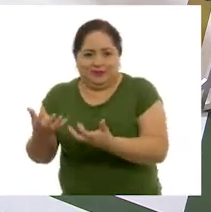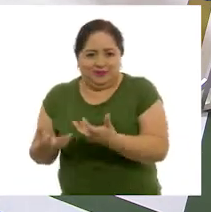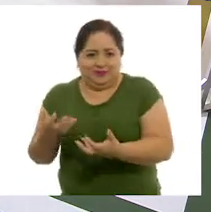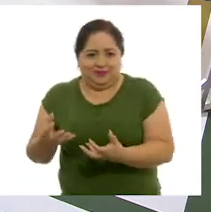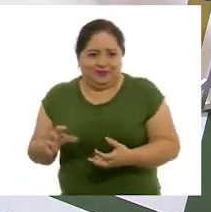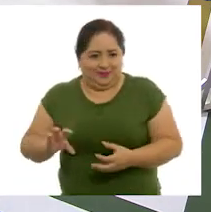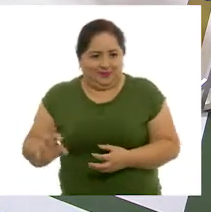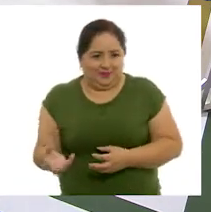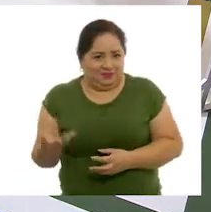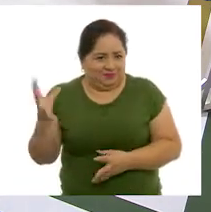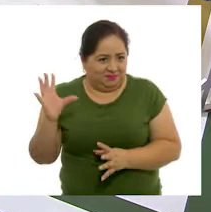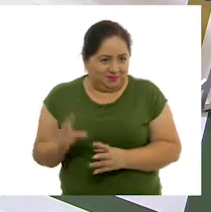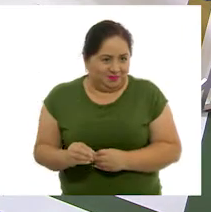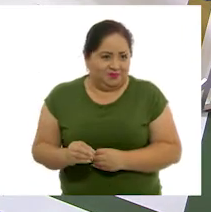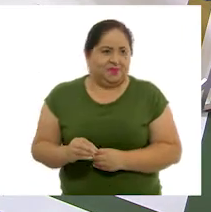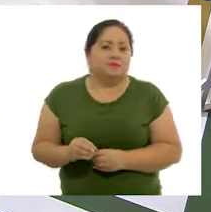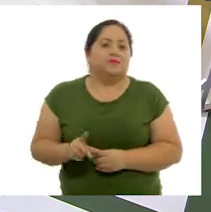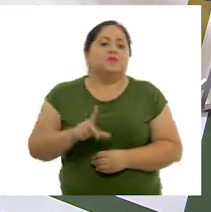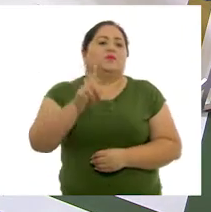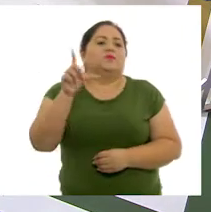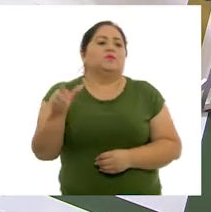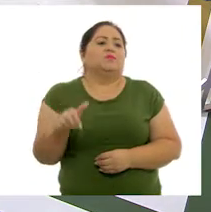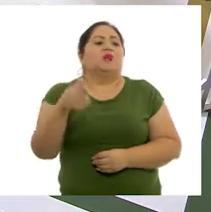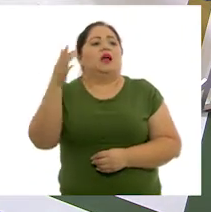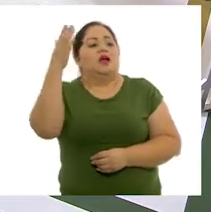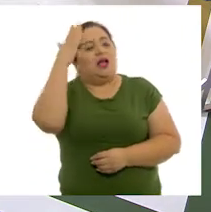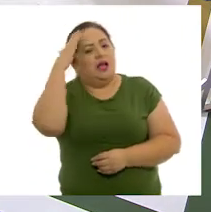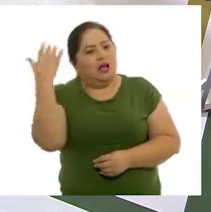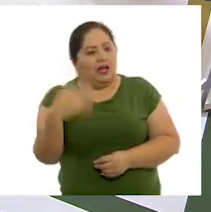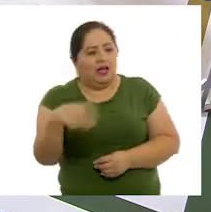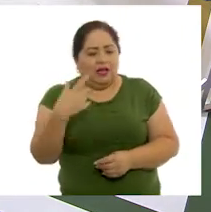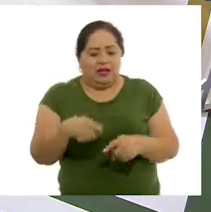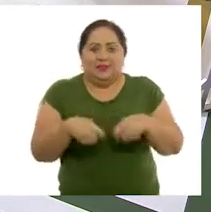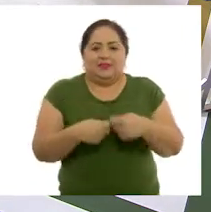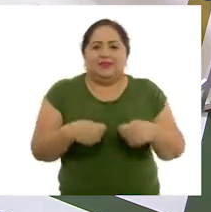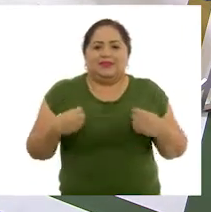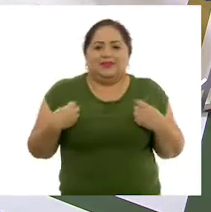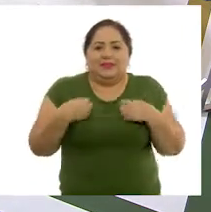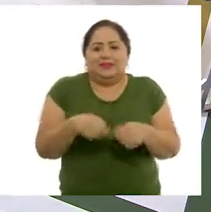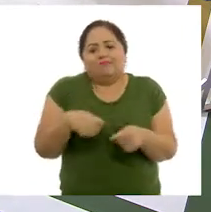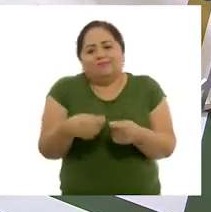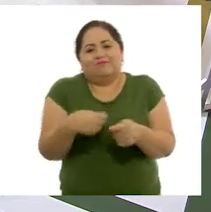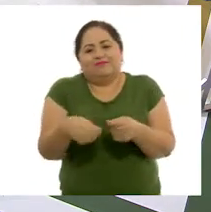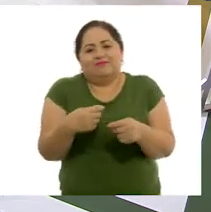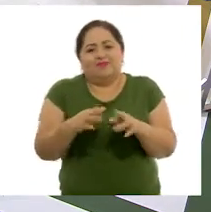Los frijoles. Ya. Dejé los frijoles. Ah, que tenía que hacer la chambrita.